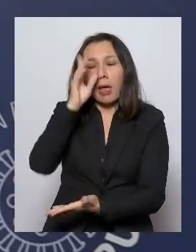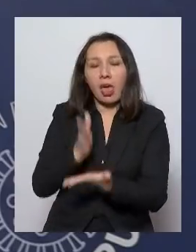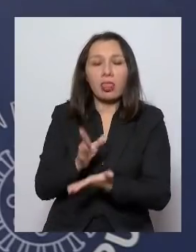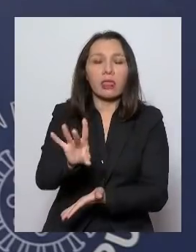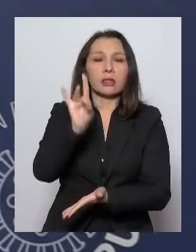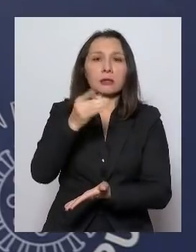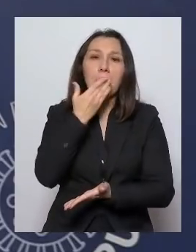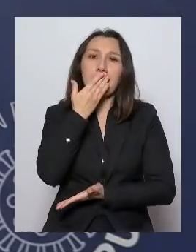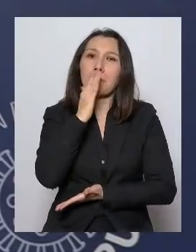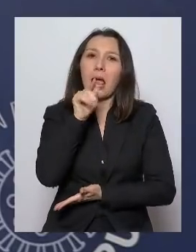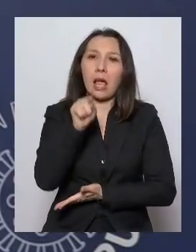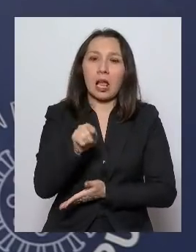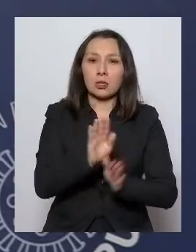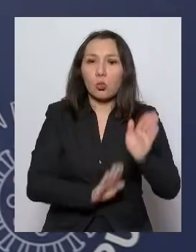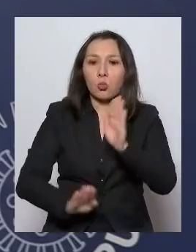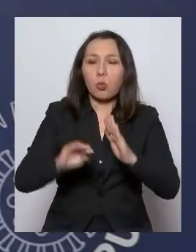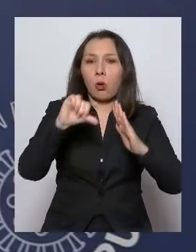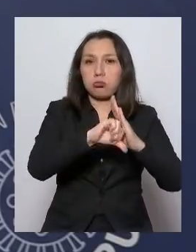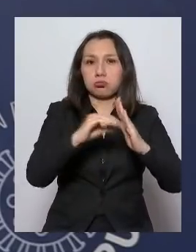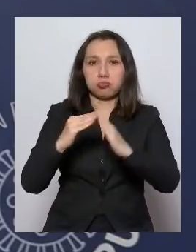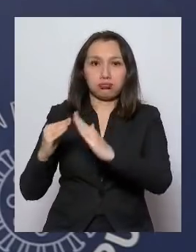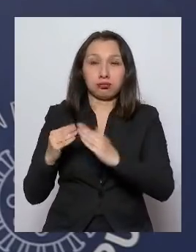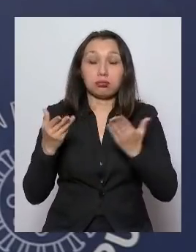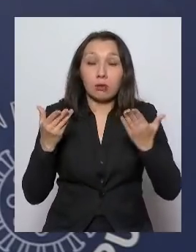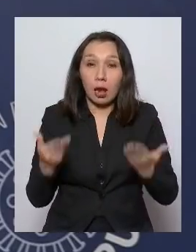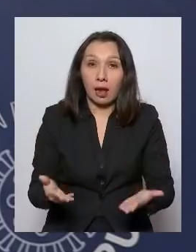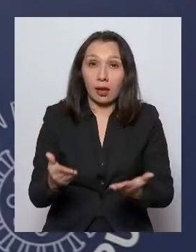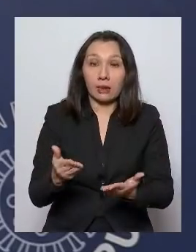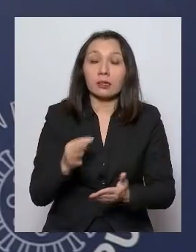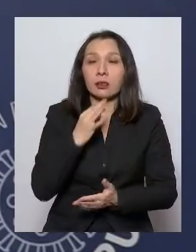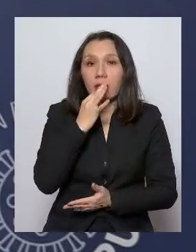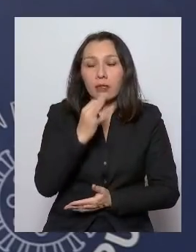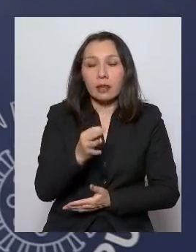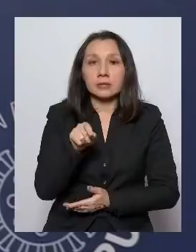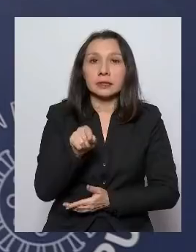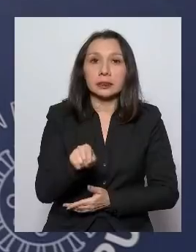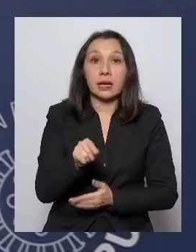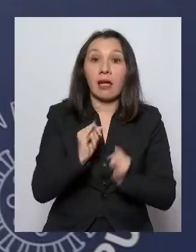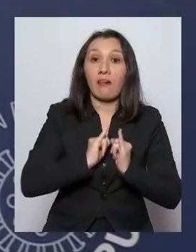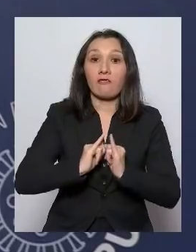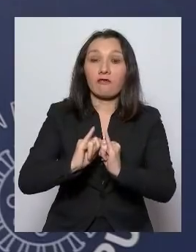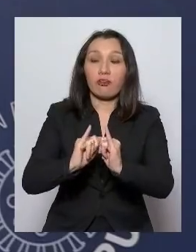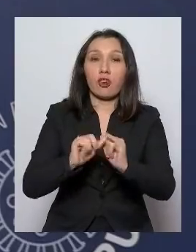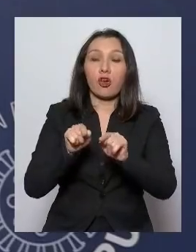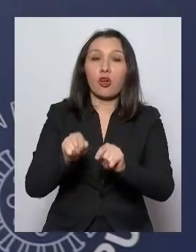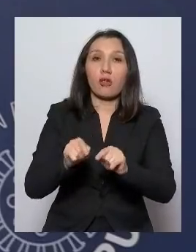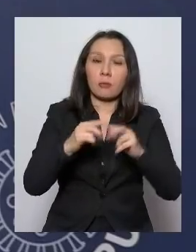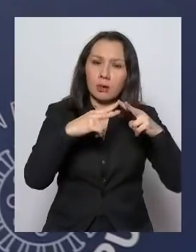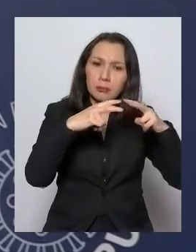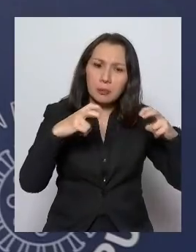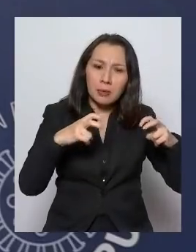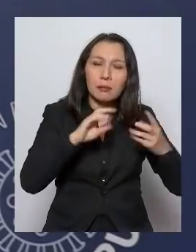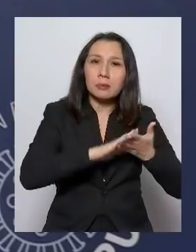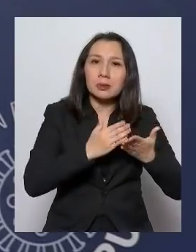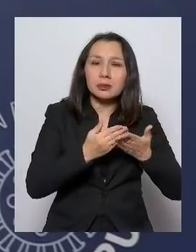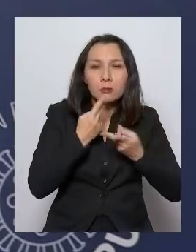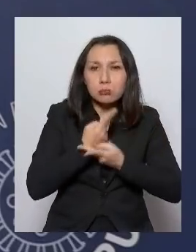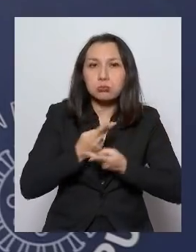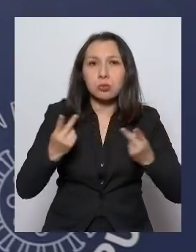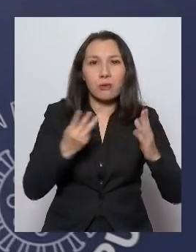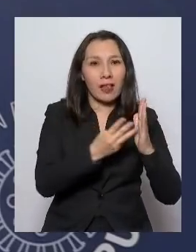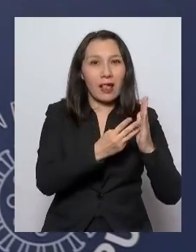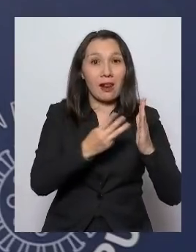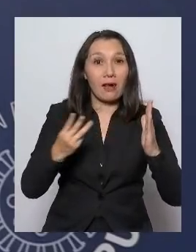en el manejo de esta cuarentena. Y es así como en el informe de Epivigila, que se publica en la página